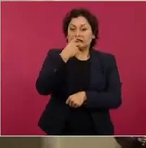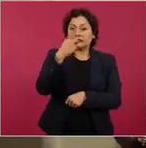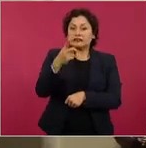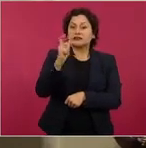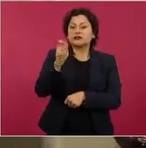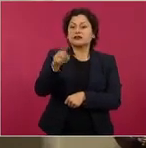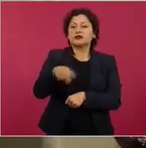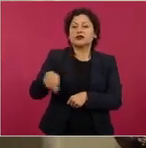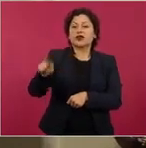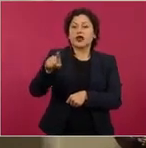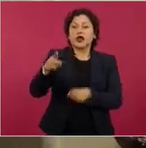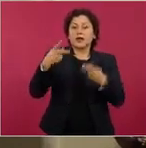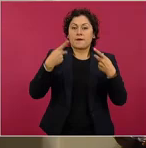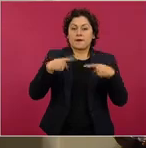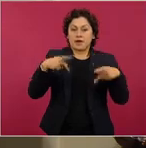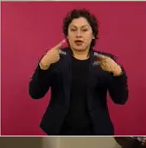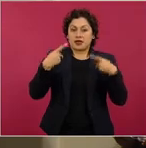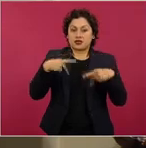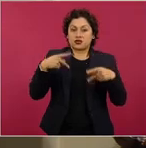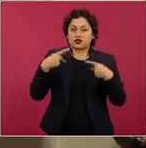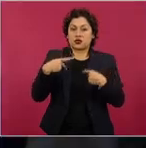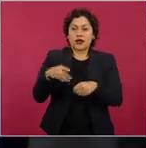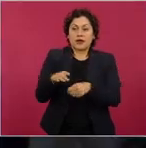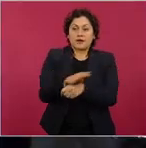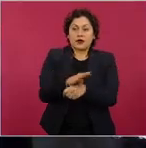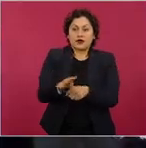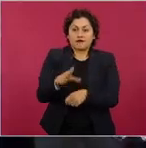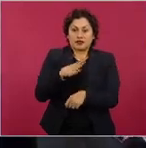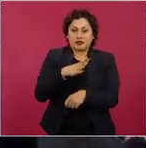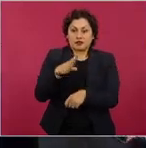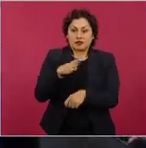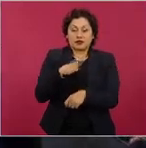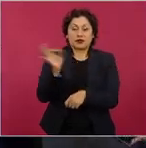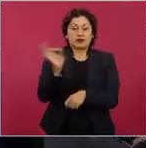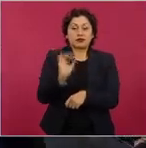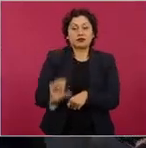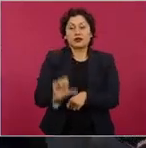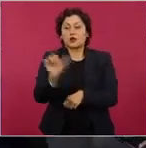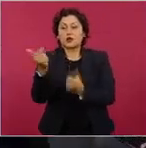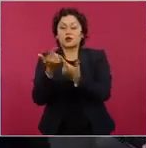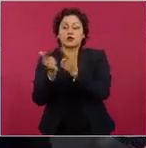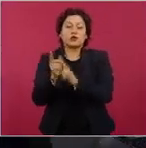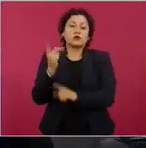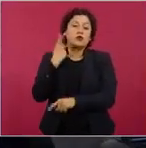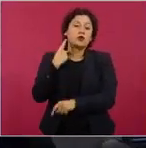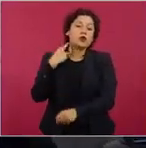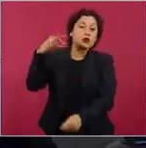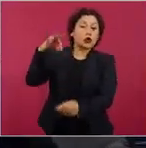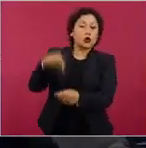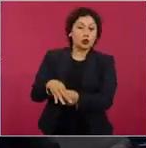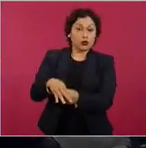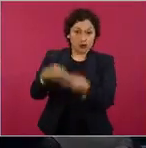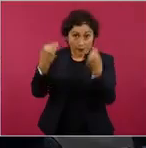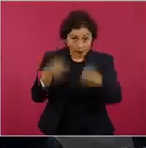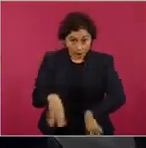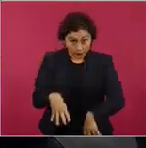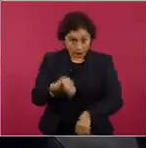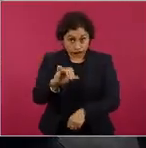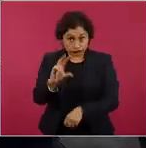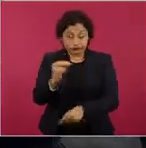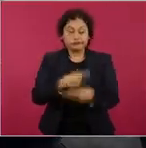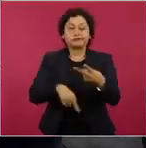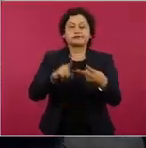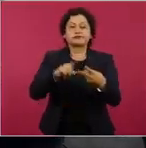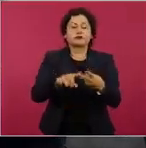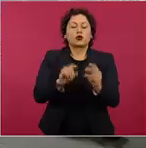los podrían perder si votan por un partido diferente a Morena. Y 2, en el mismo sentido, si es cierto que perderían su empleo los